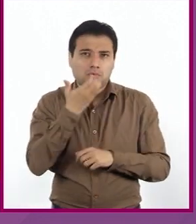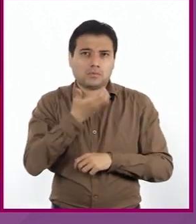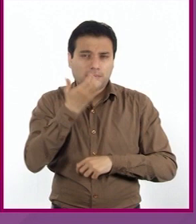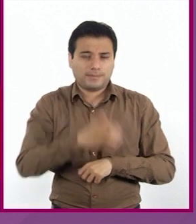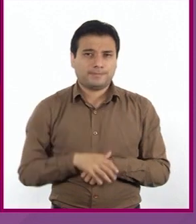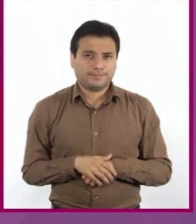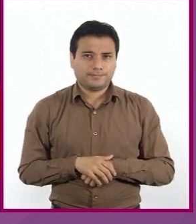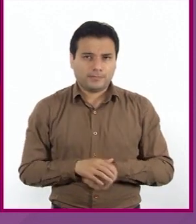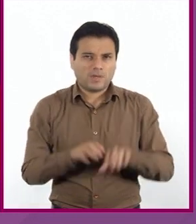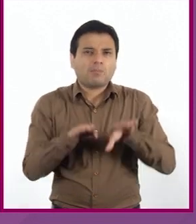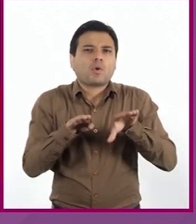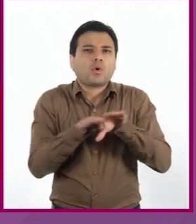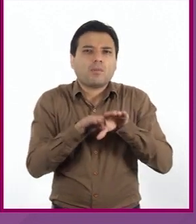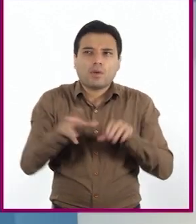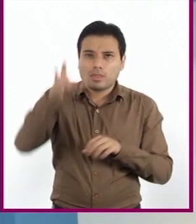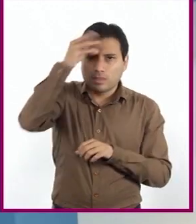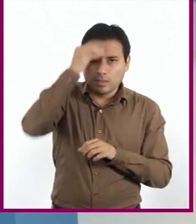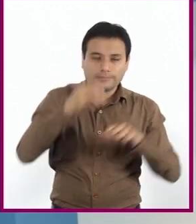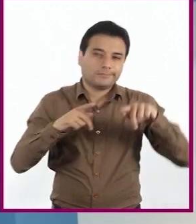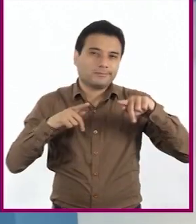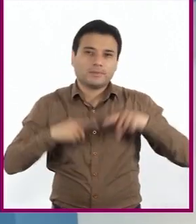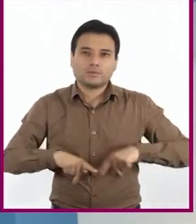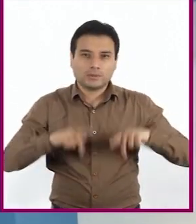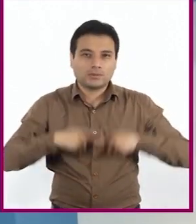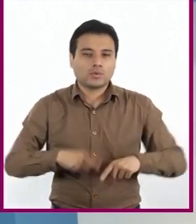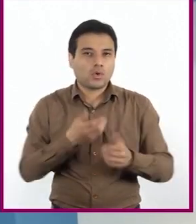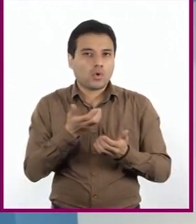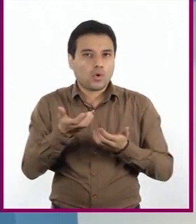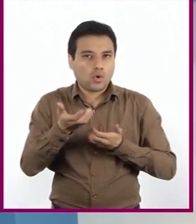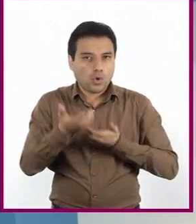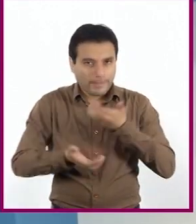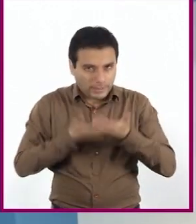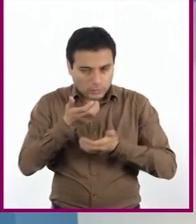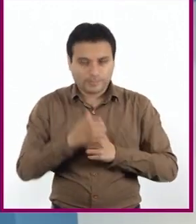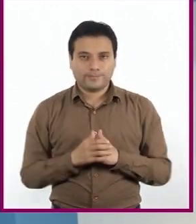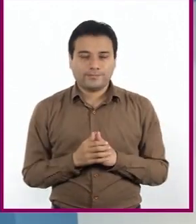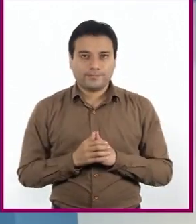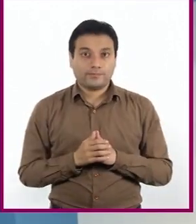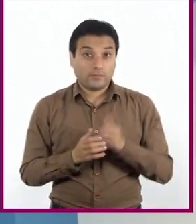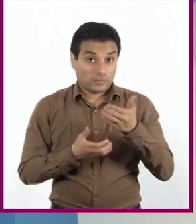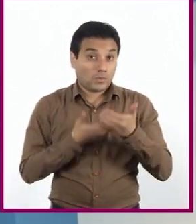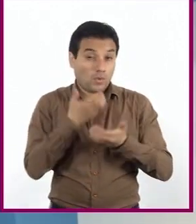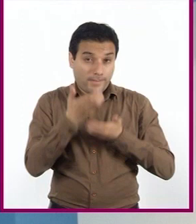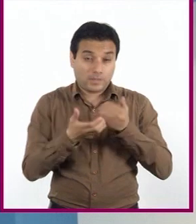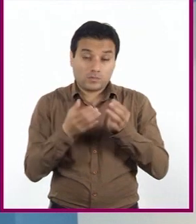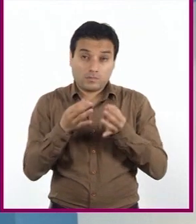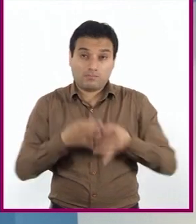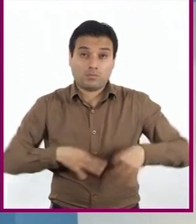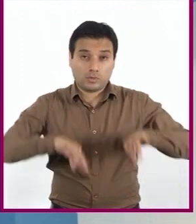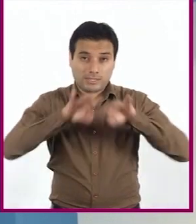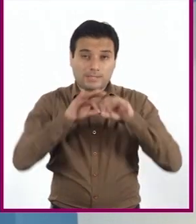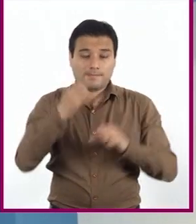del comercio. ¿Pueden imaginar lo importante que fue el comercio para la